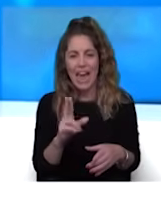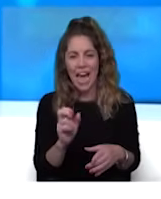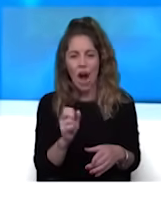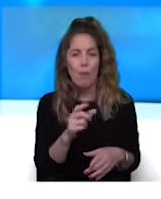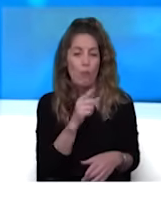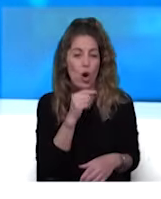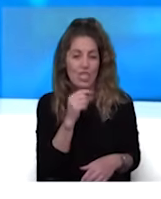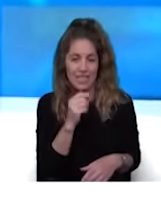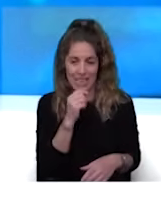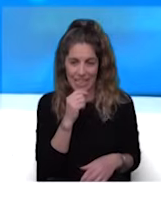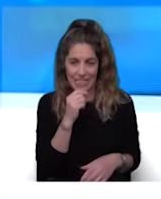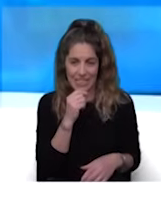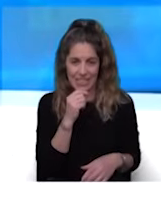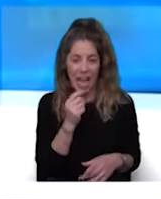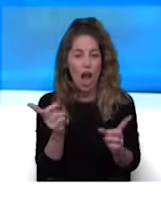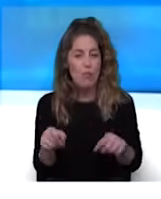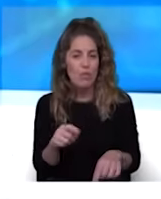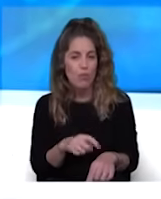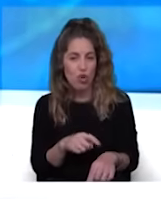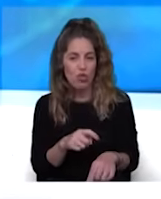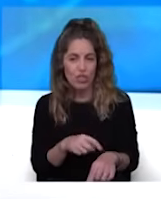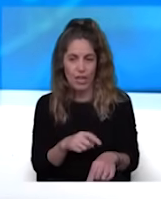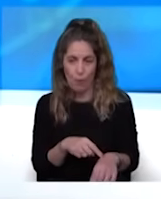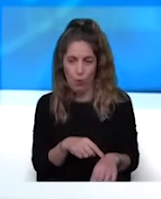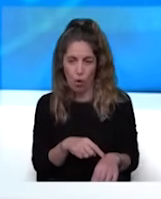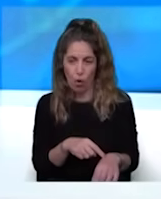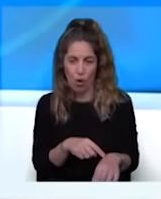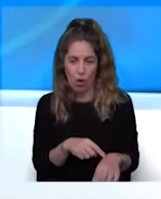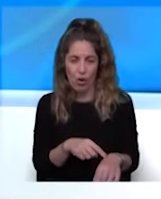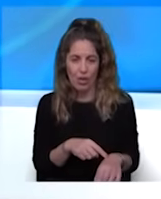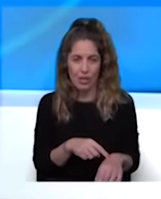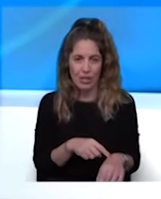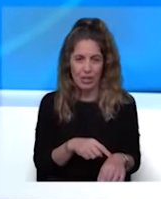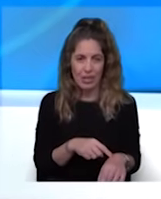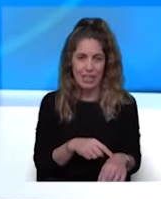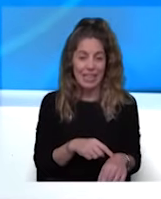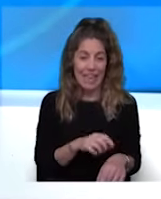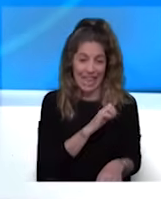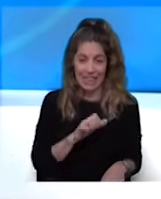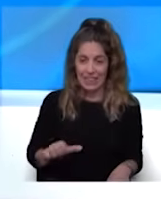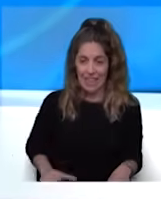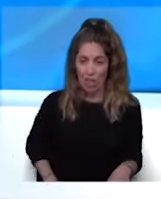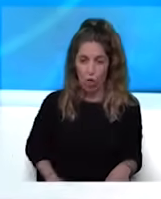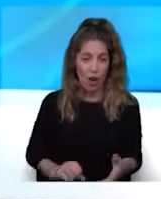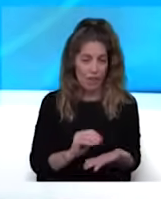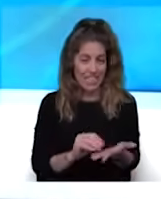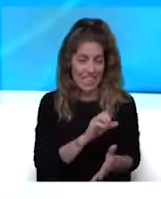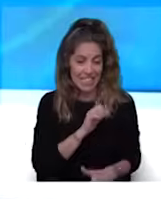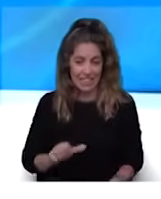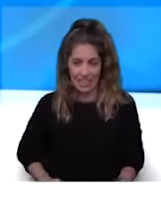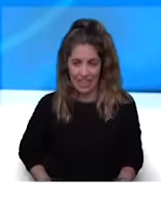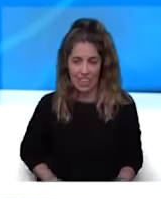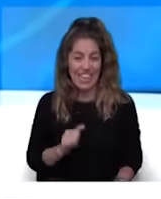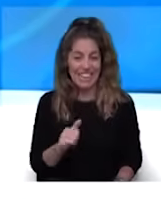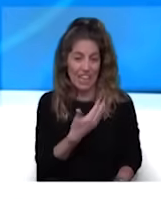operaban de forma paralela a los a las agencias estatales que tenía que